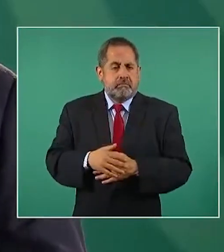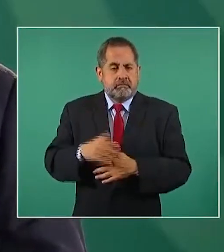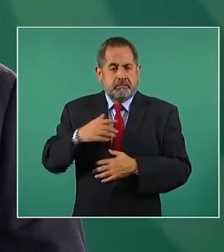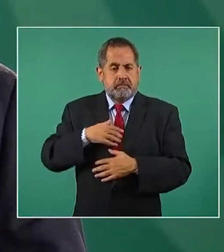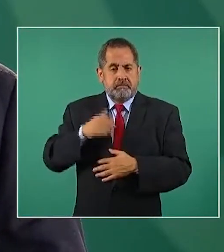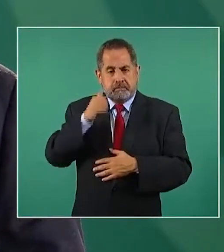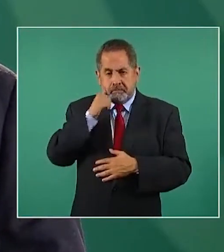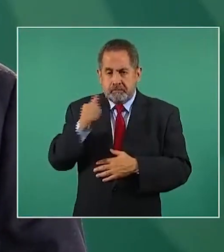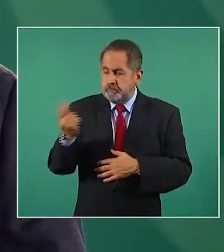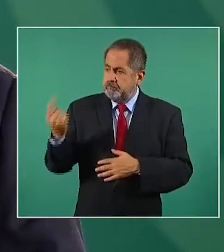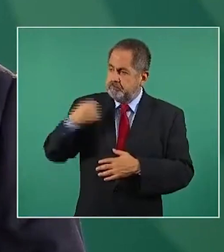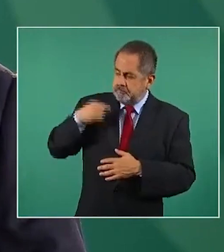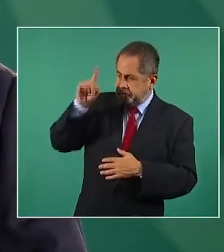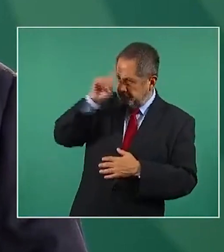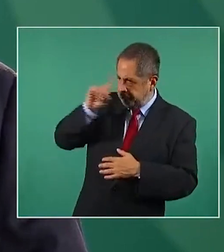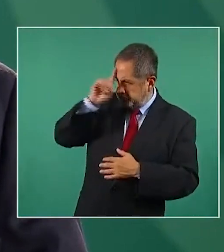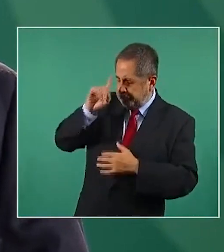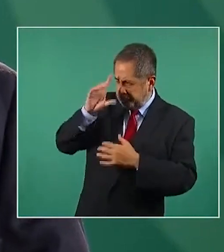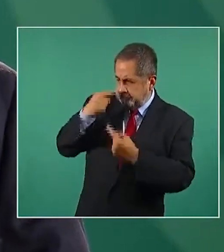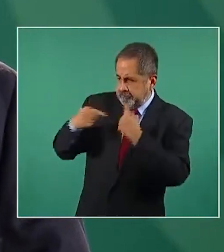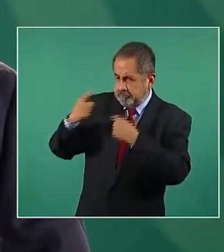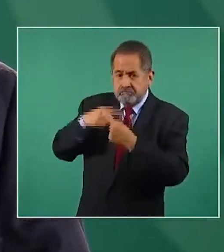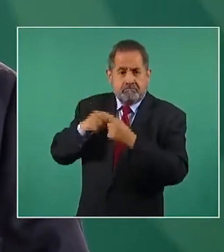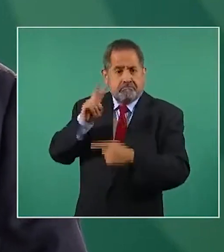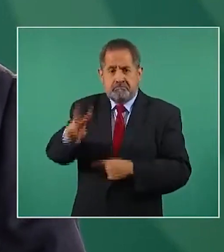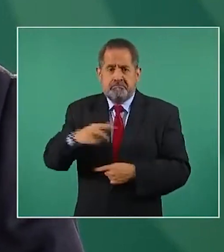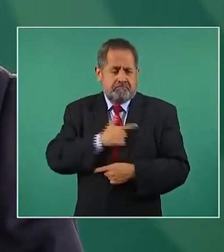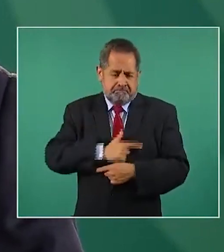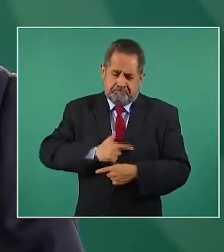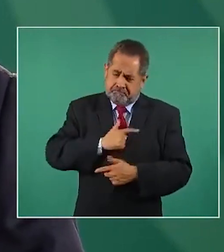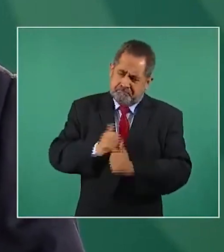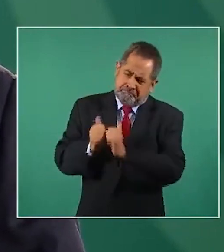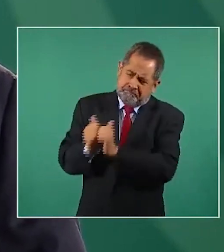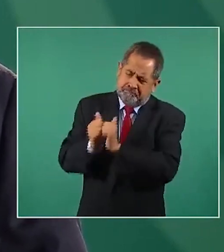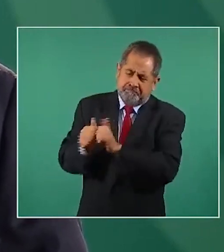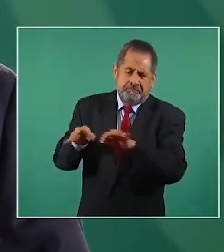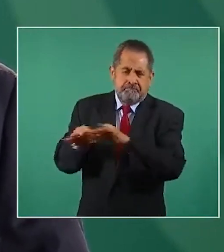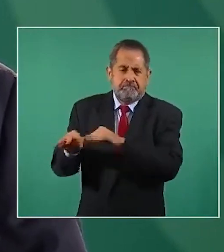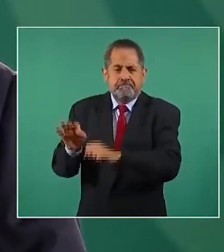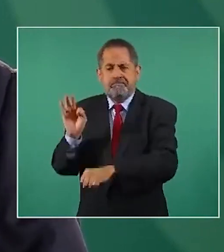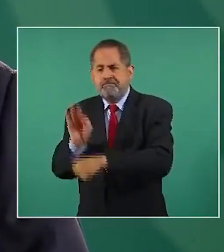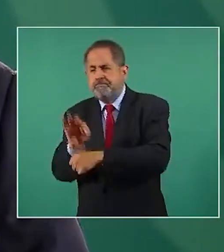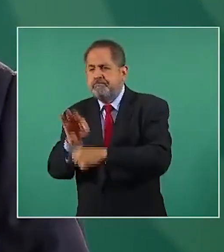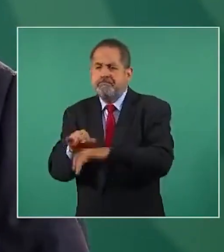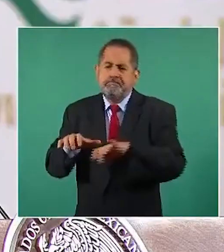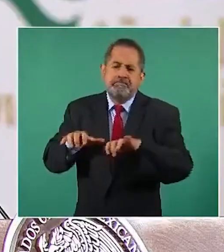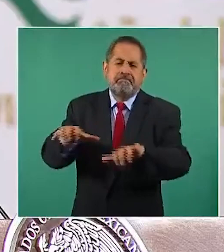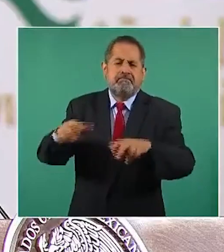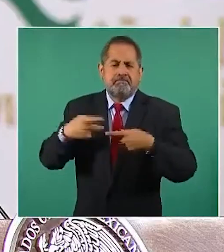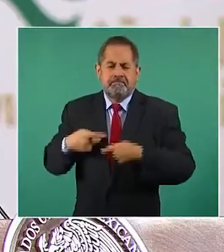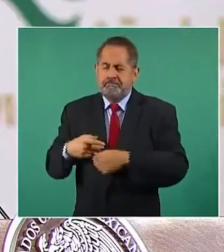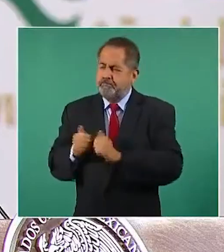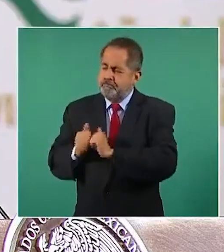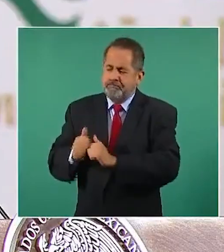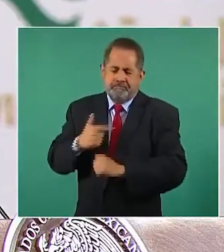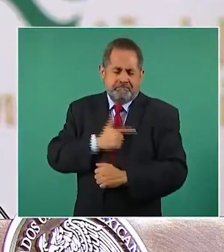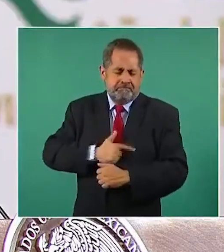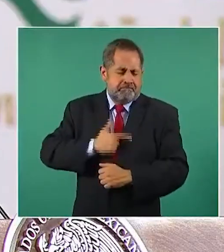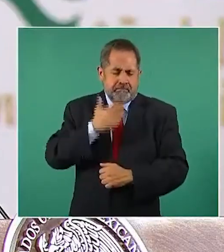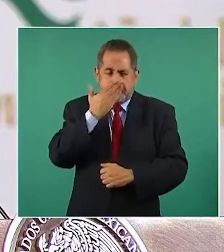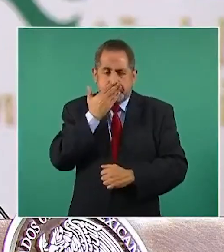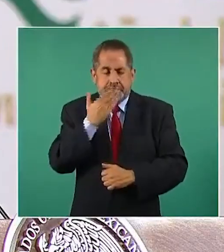López Obrador en su despedida le llamó hermano, porque auténticamente lo considera como un hermano, alguien que le hablaba de